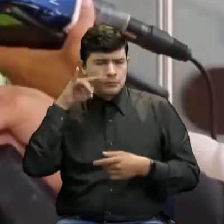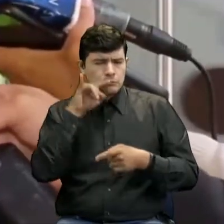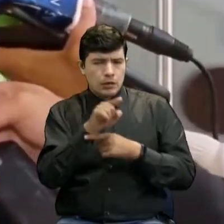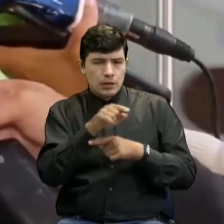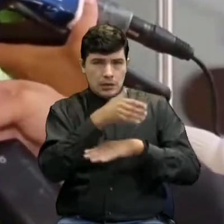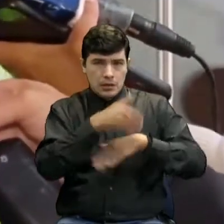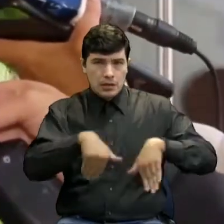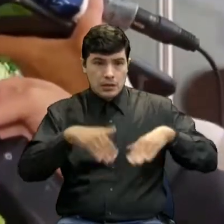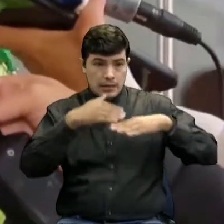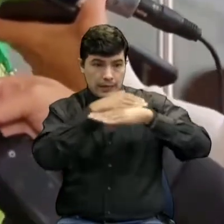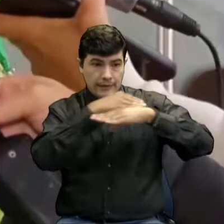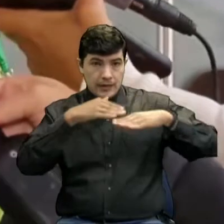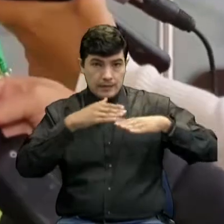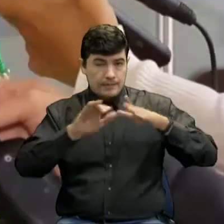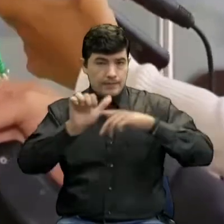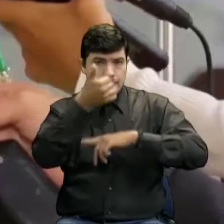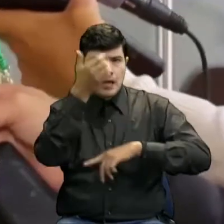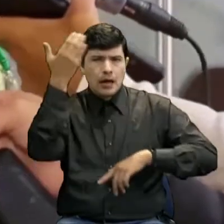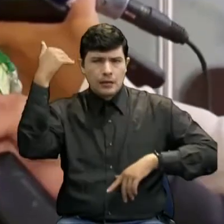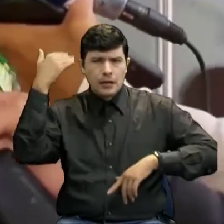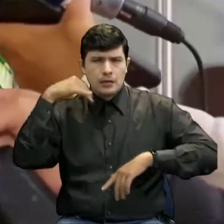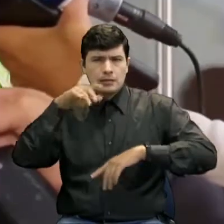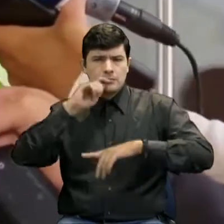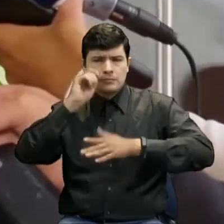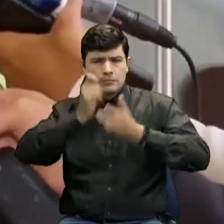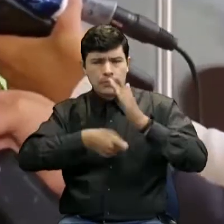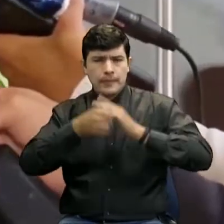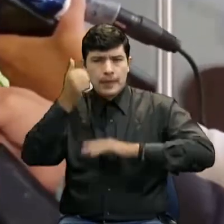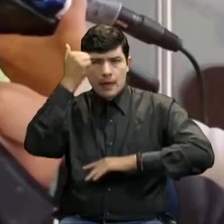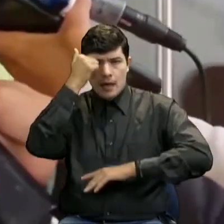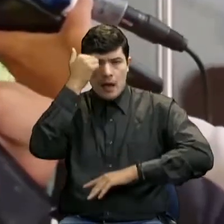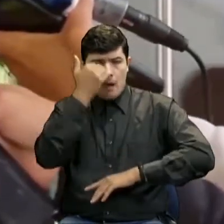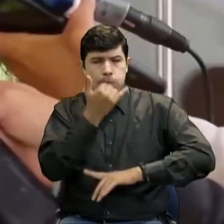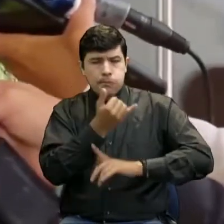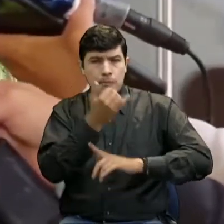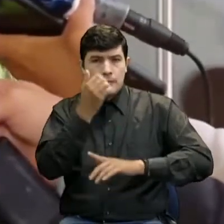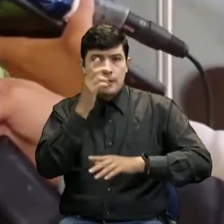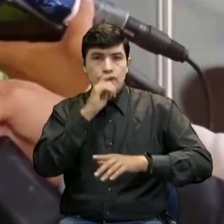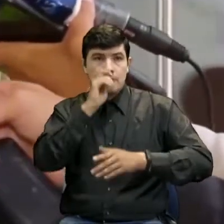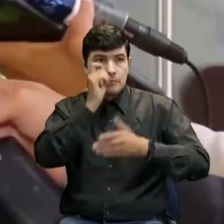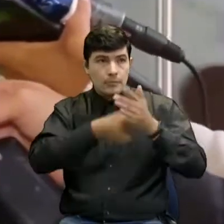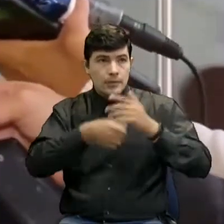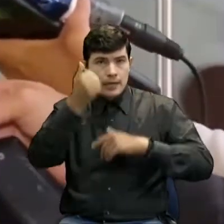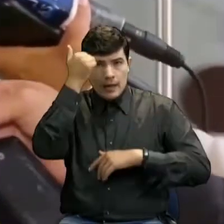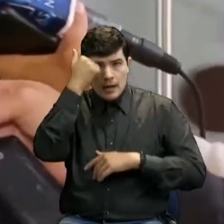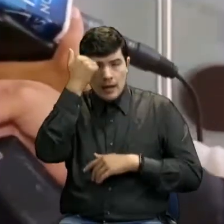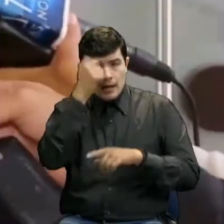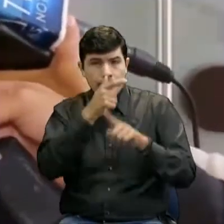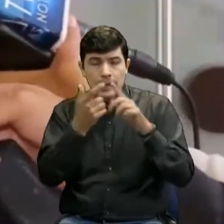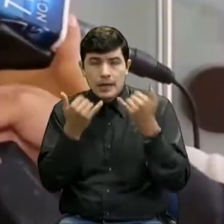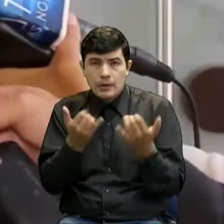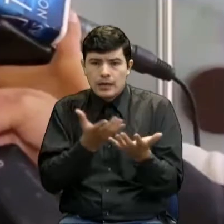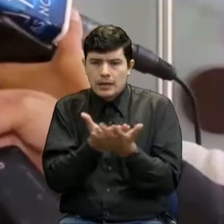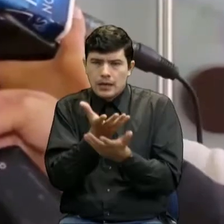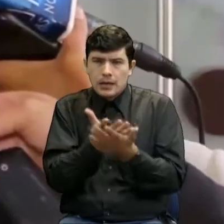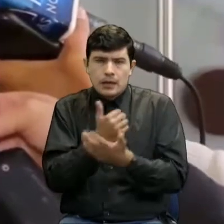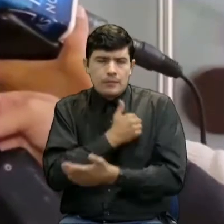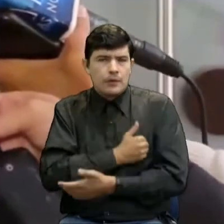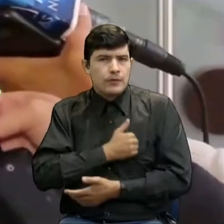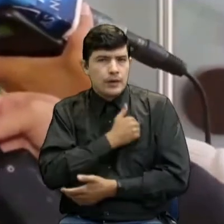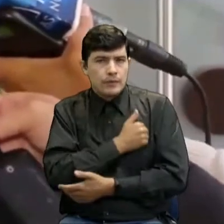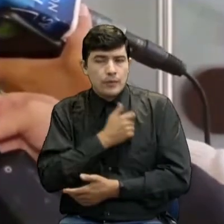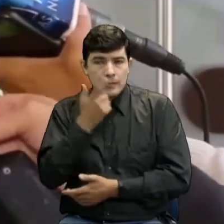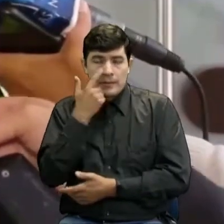principal la vez pasada hicimos los comparendos pedagógicos porque es un comparendo pedagógico y el llamado la recomendación hacia que por favor nos